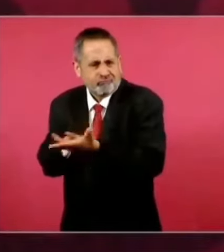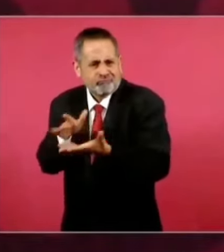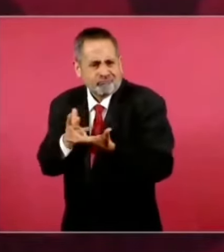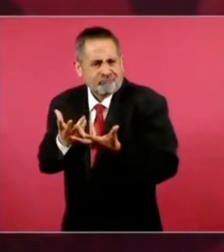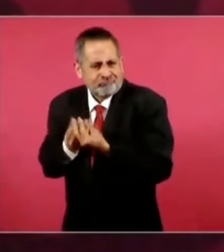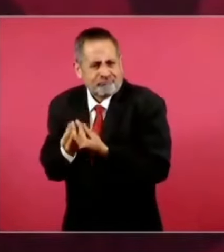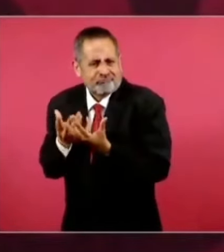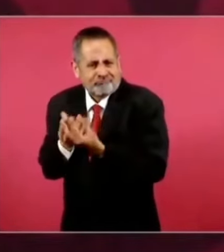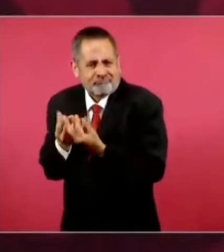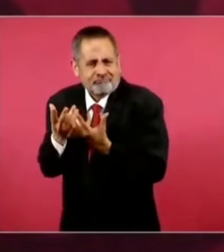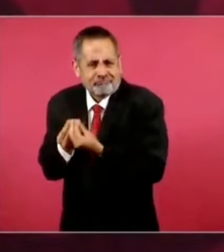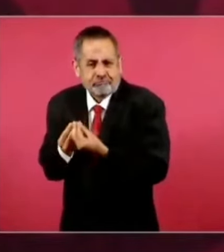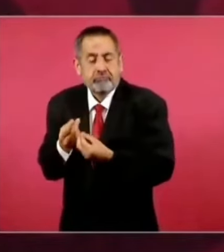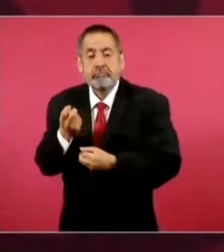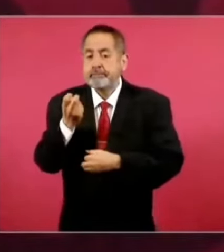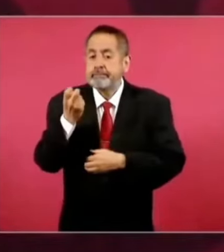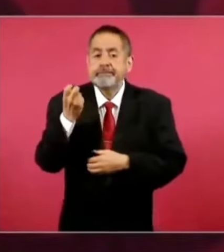Eso